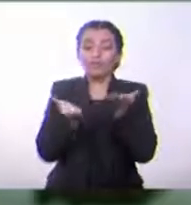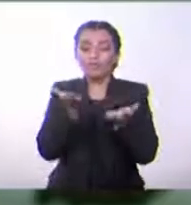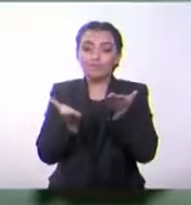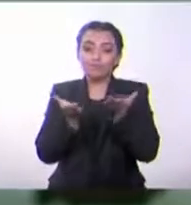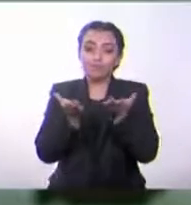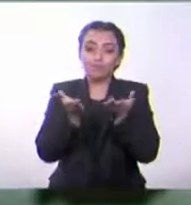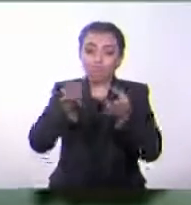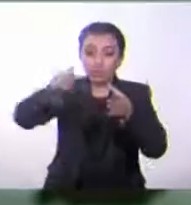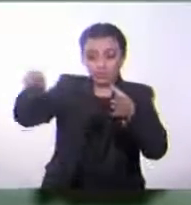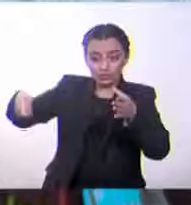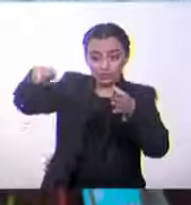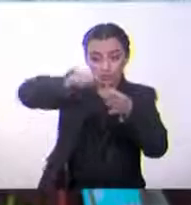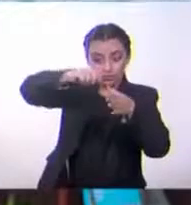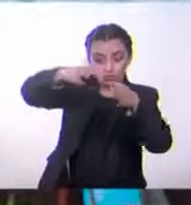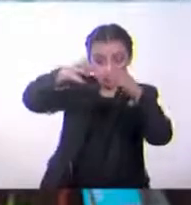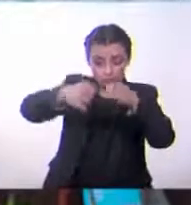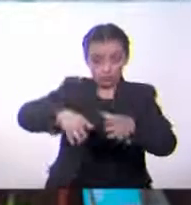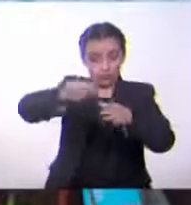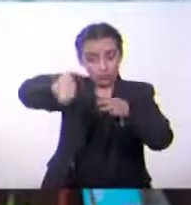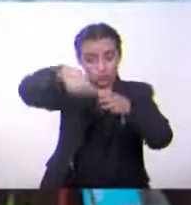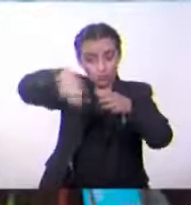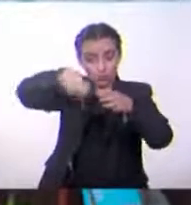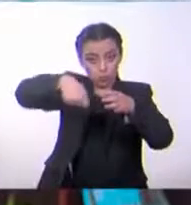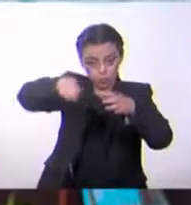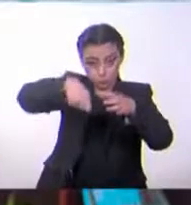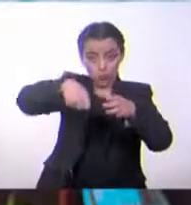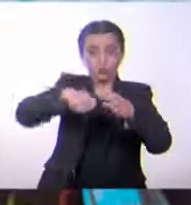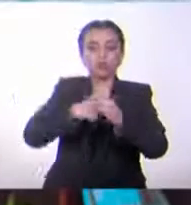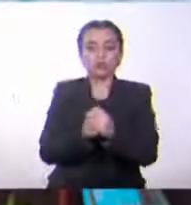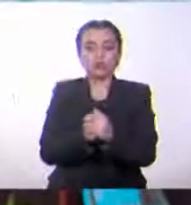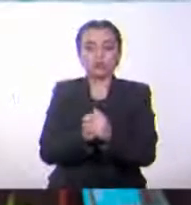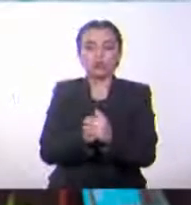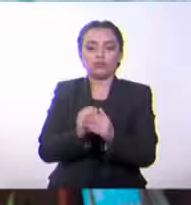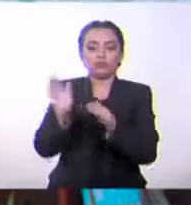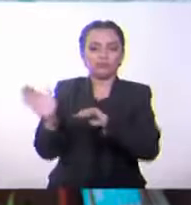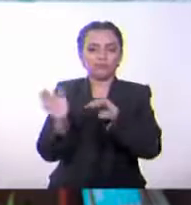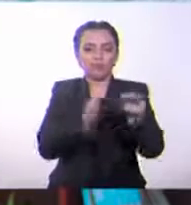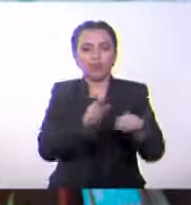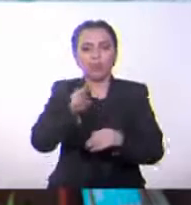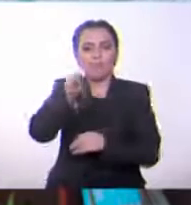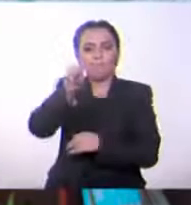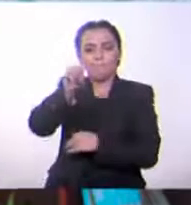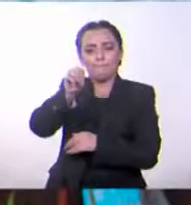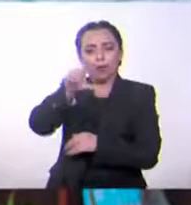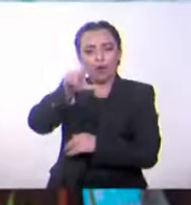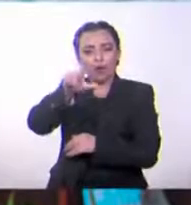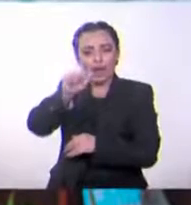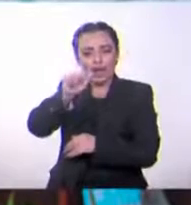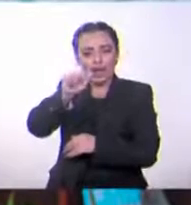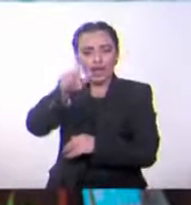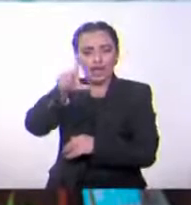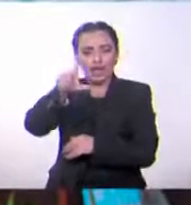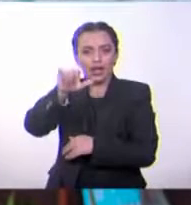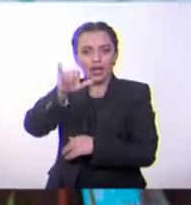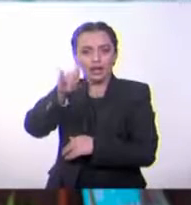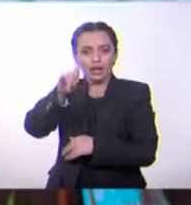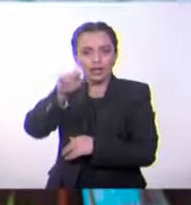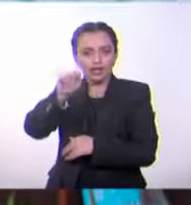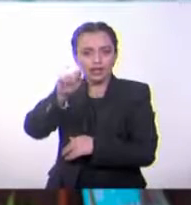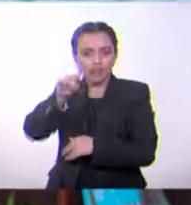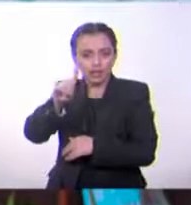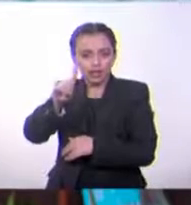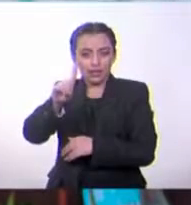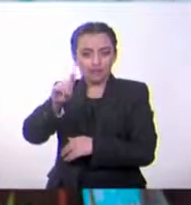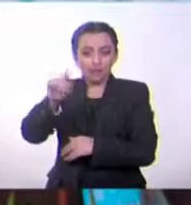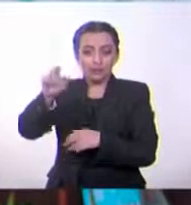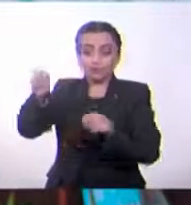disolución. Después estudiamos también la molalidad, que son los moles de soluto